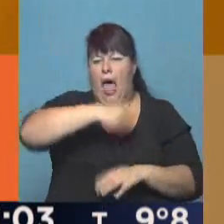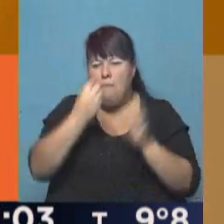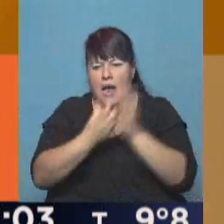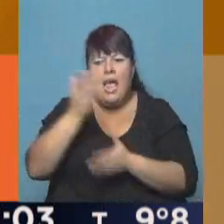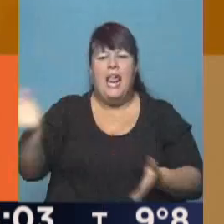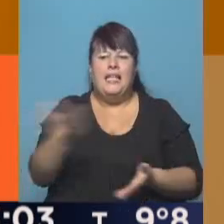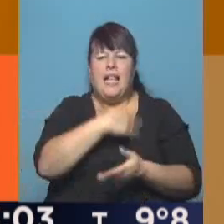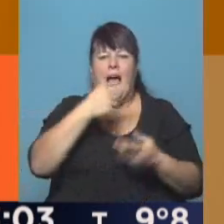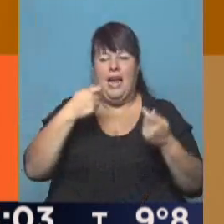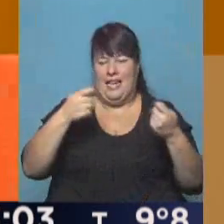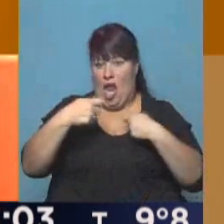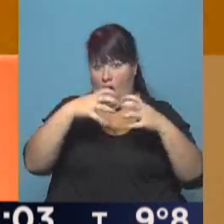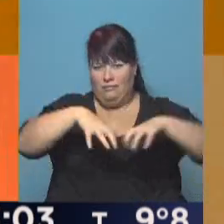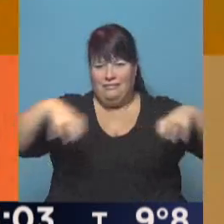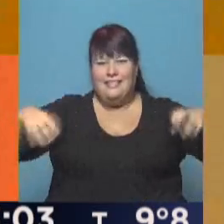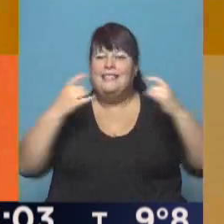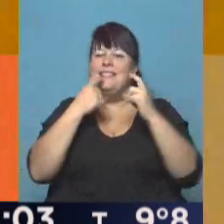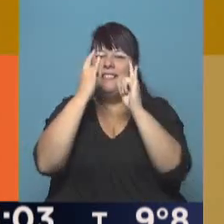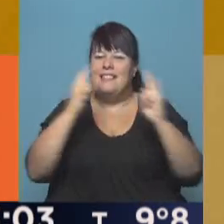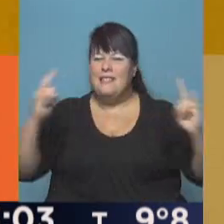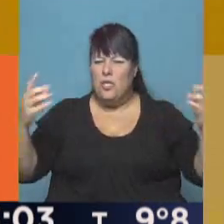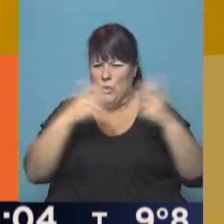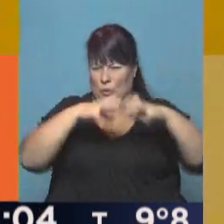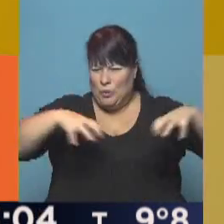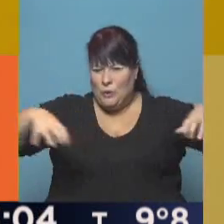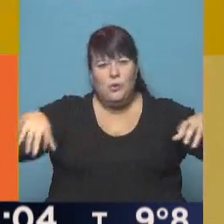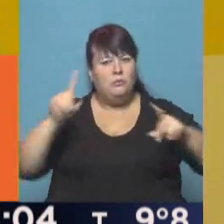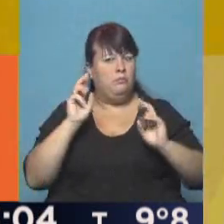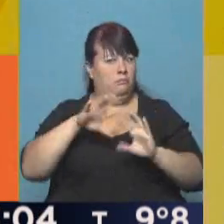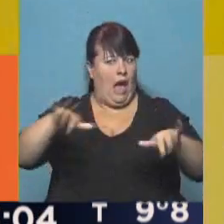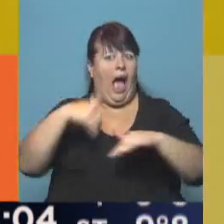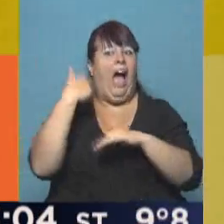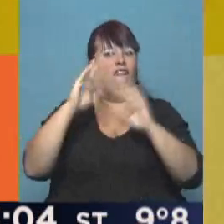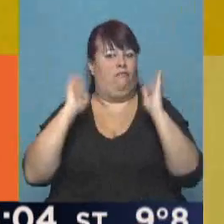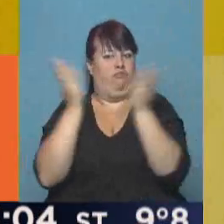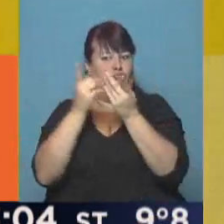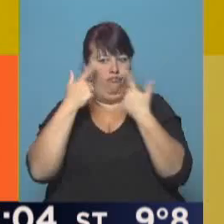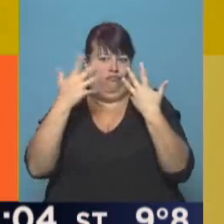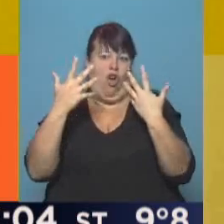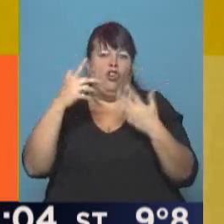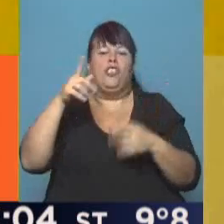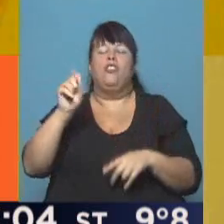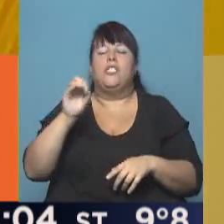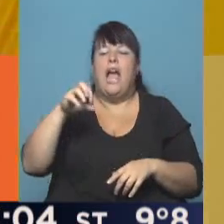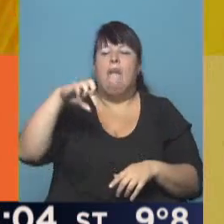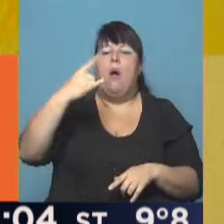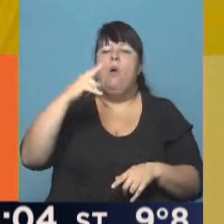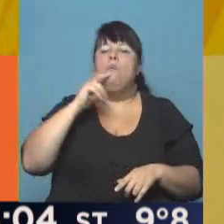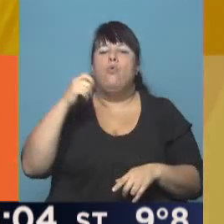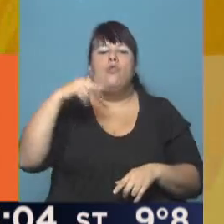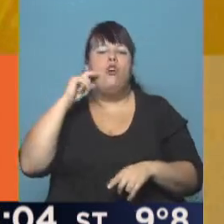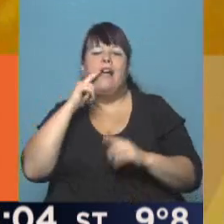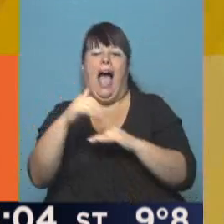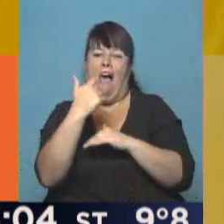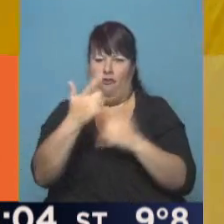despejar de puestos, estaba plagado, totalmente cubierto por puestos que están fuera del predio cerrado conocido, por supuesto, como Punta Mogotes,